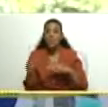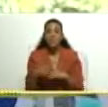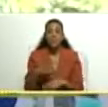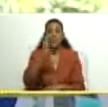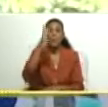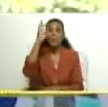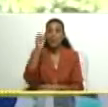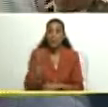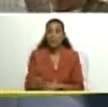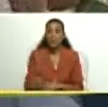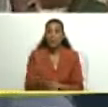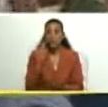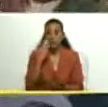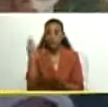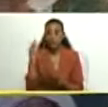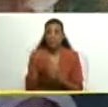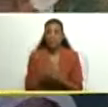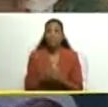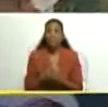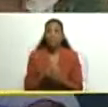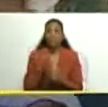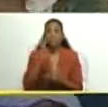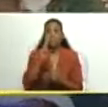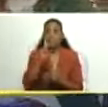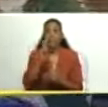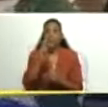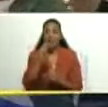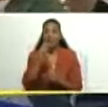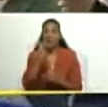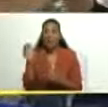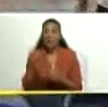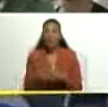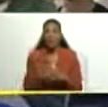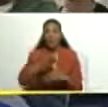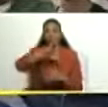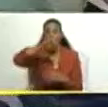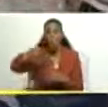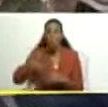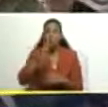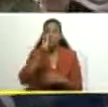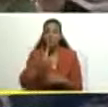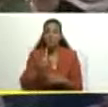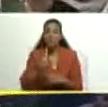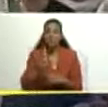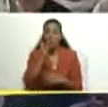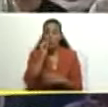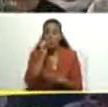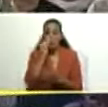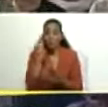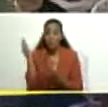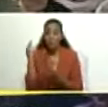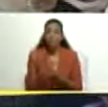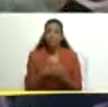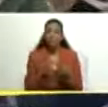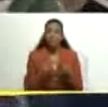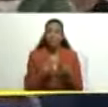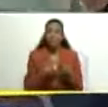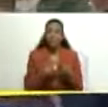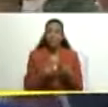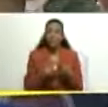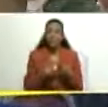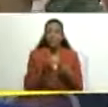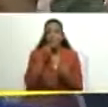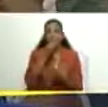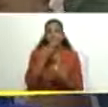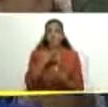Petare, Pepe Rangel, José Vicente Rangel Ávalo. Está fino, está